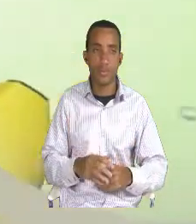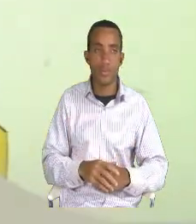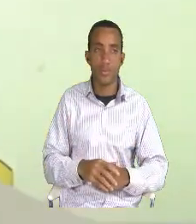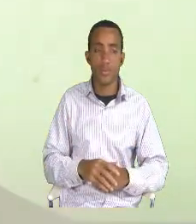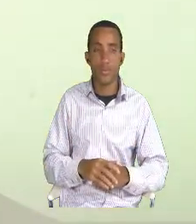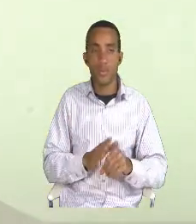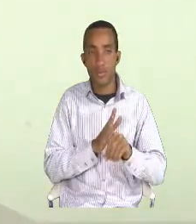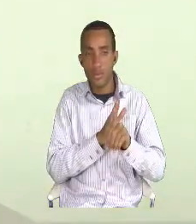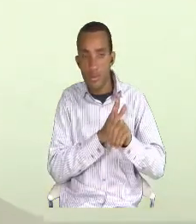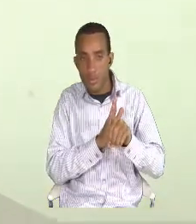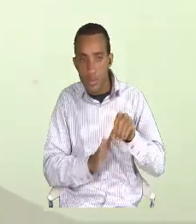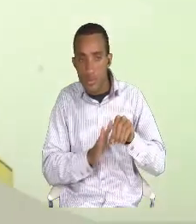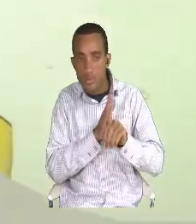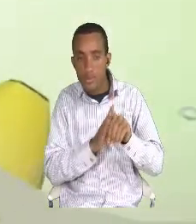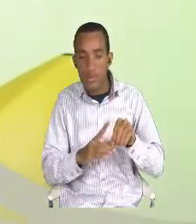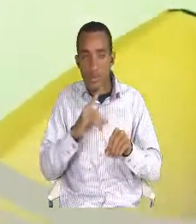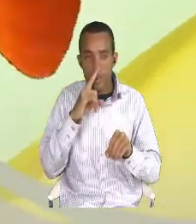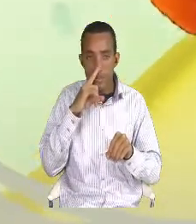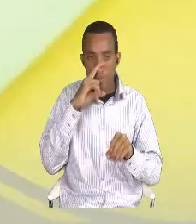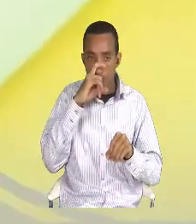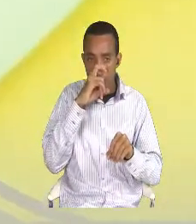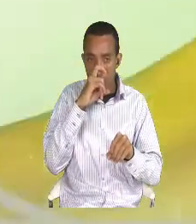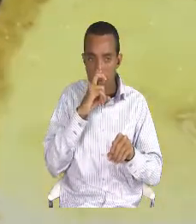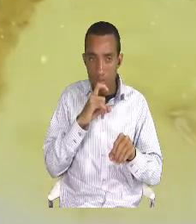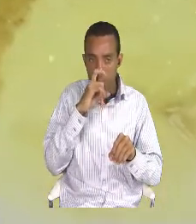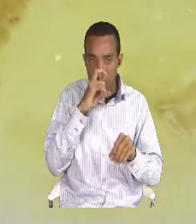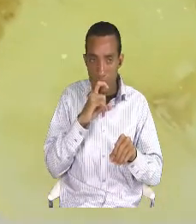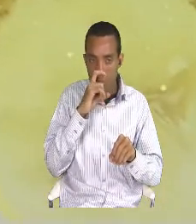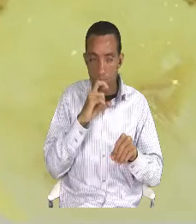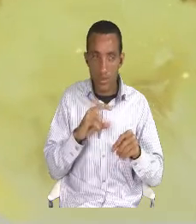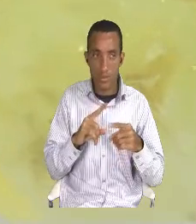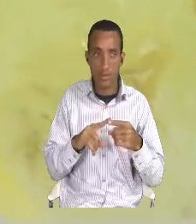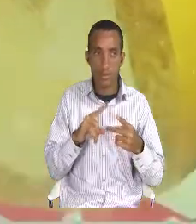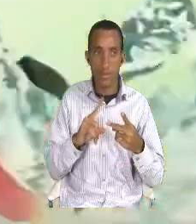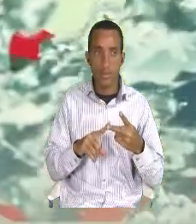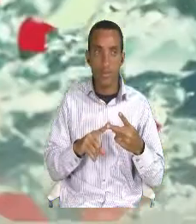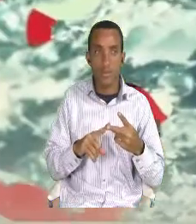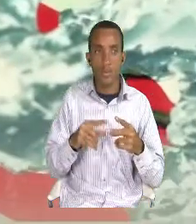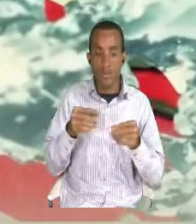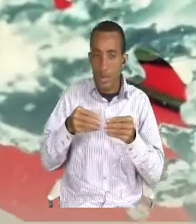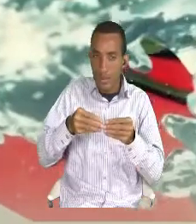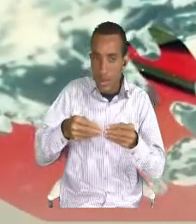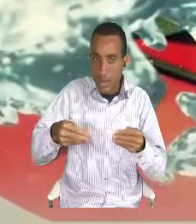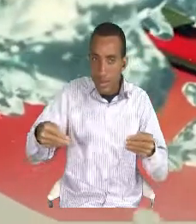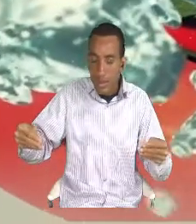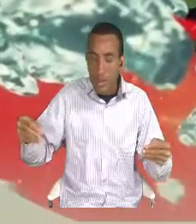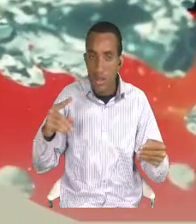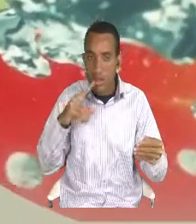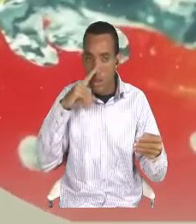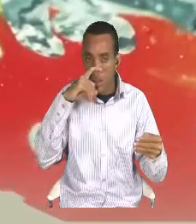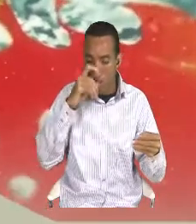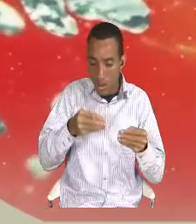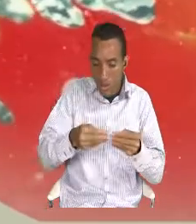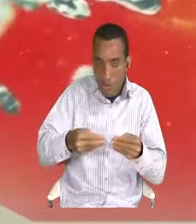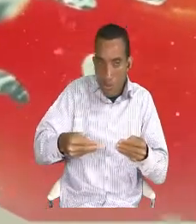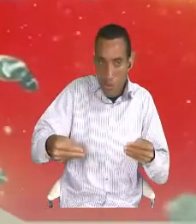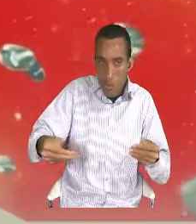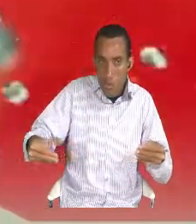res, 2 tiras de tocineta, 200 gramos de pasta linguini, 200 gramos de salsa